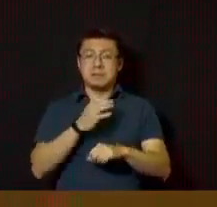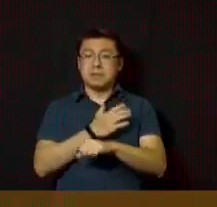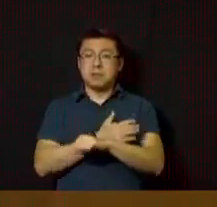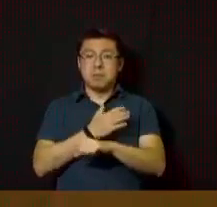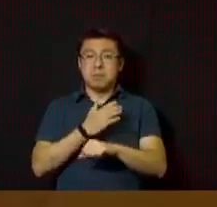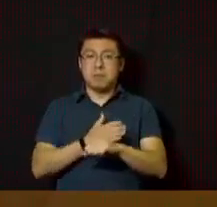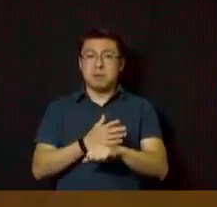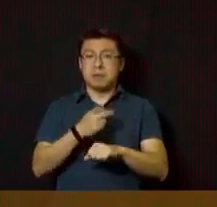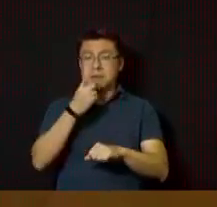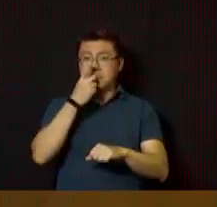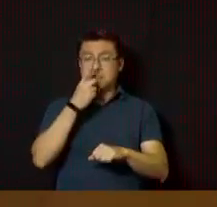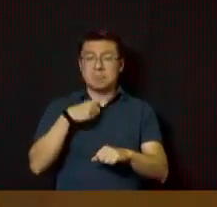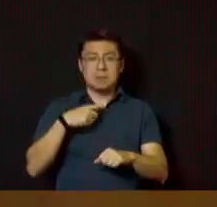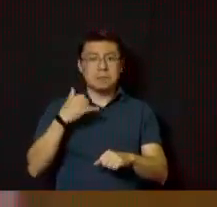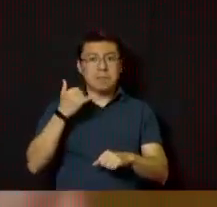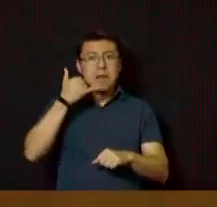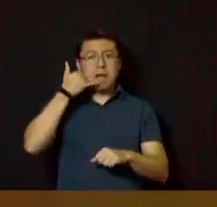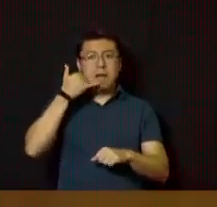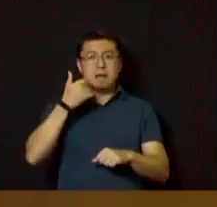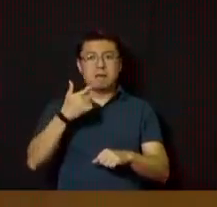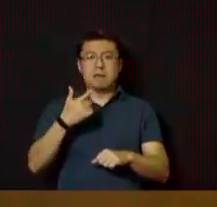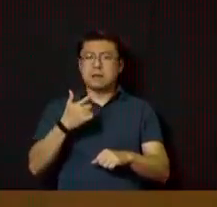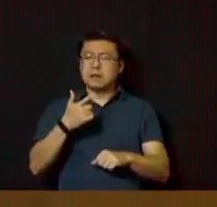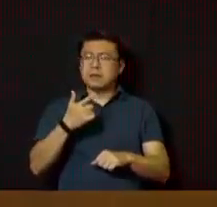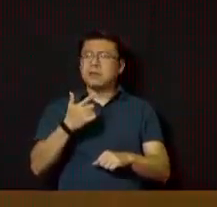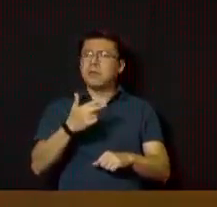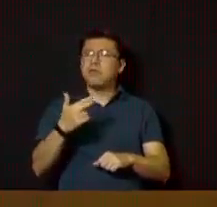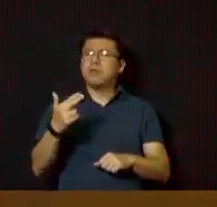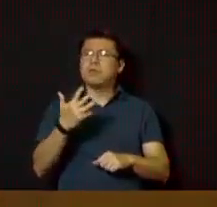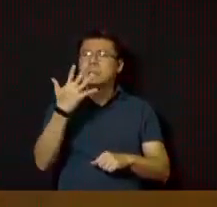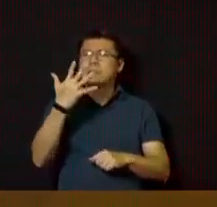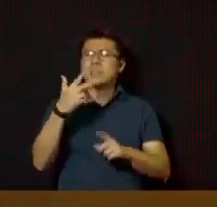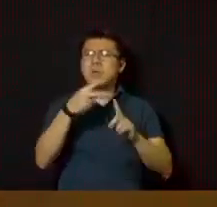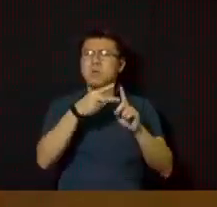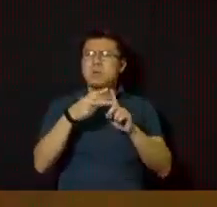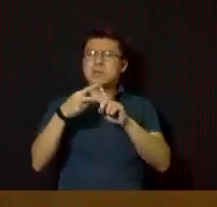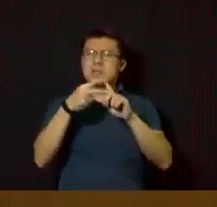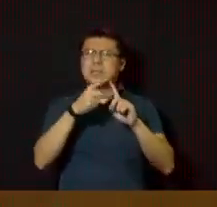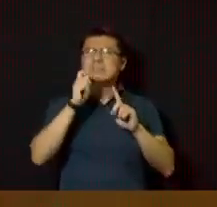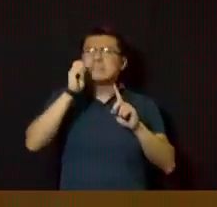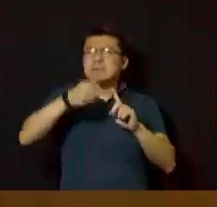idea de cómo era un hotel de 5 estrellas.